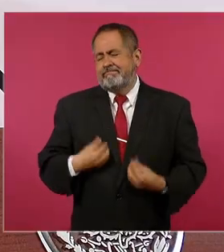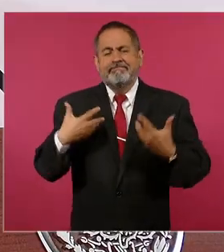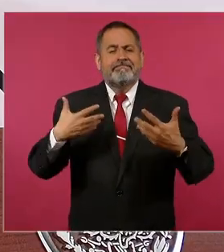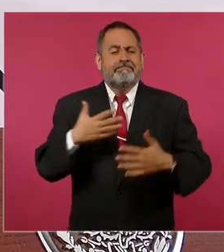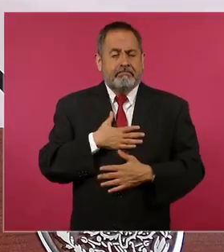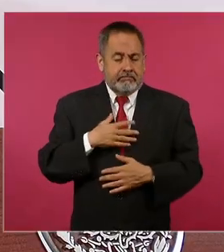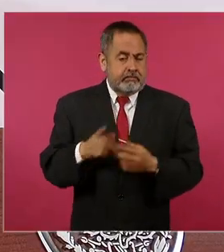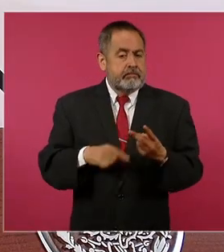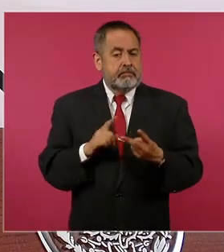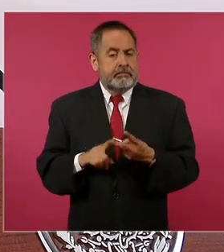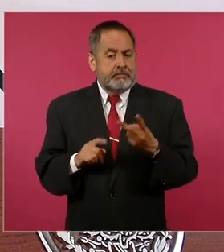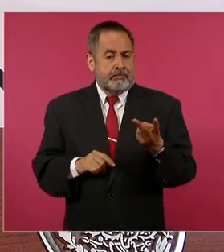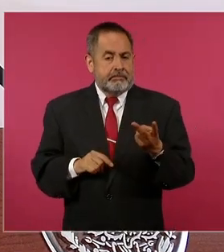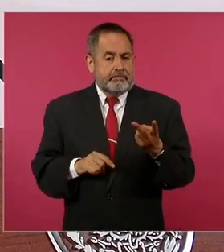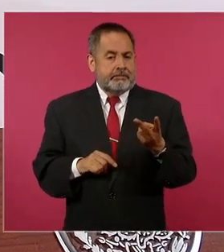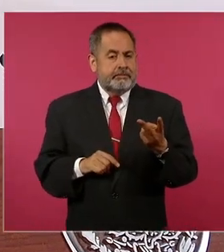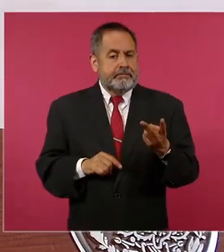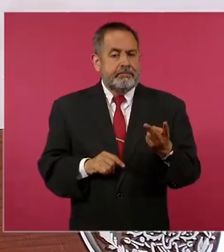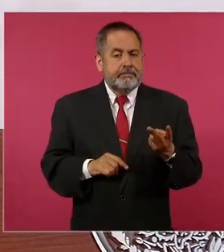Luego,